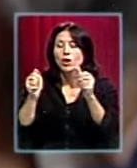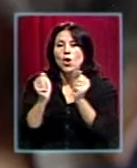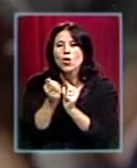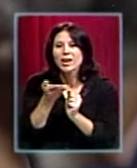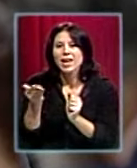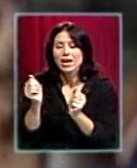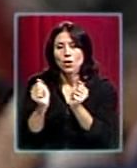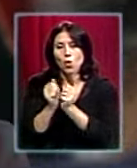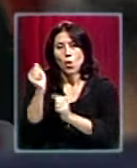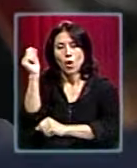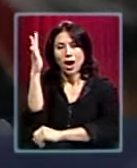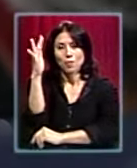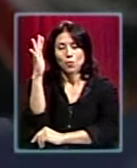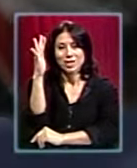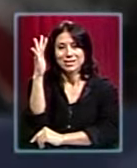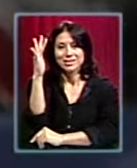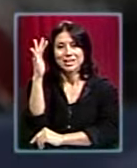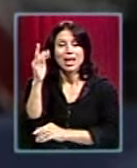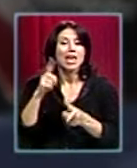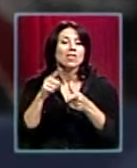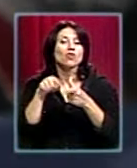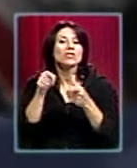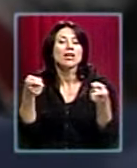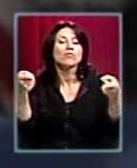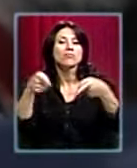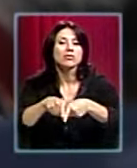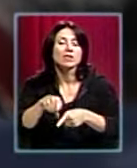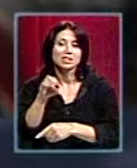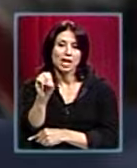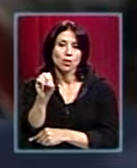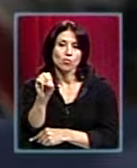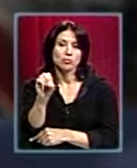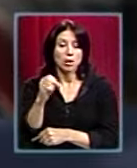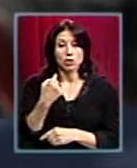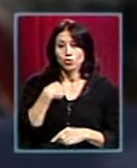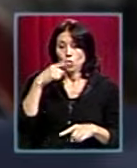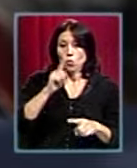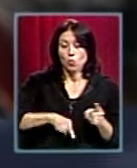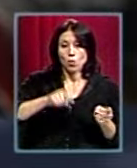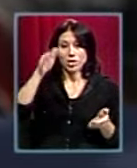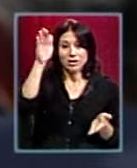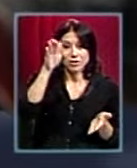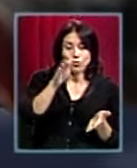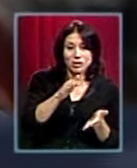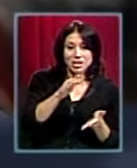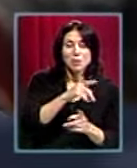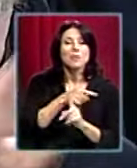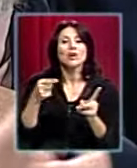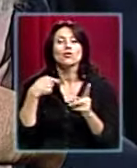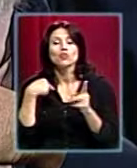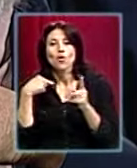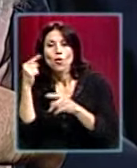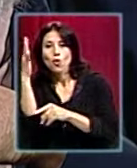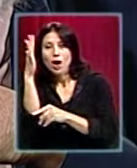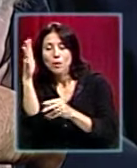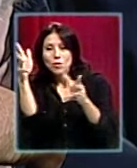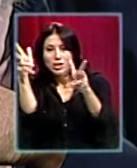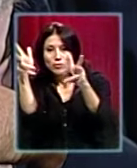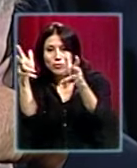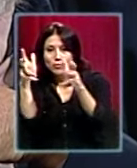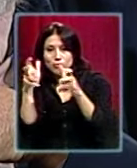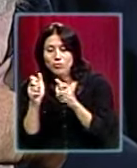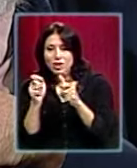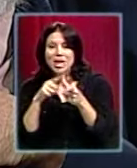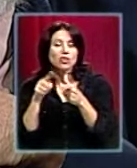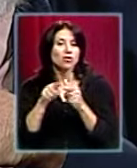finalmente el efecto neto es cero, ¿verdad? O sea, que lo que yo no pude reducir lo capturé y no impacté en